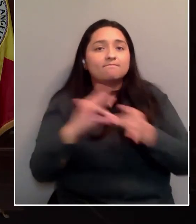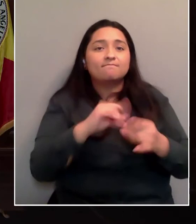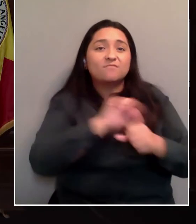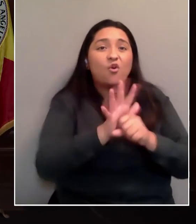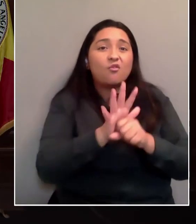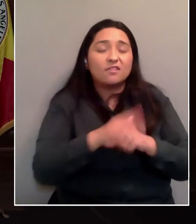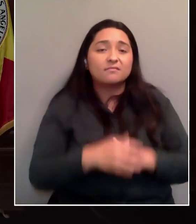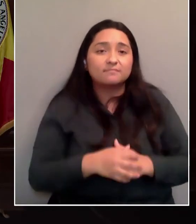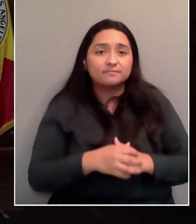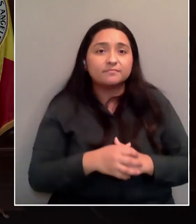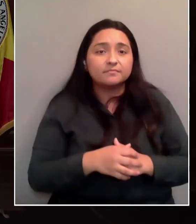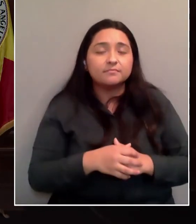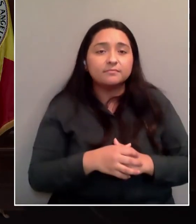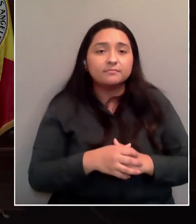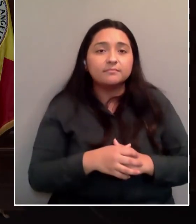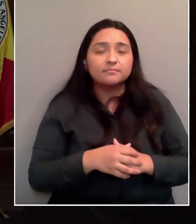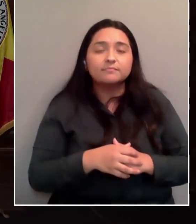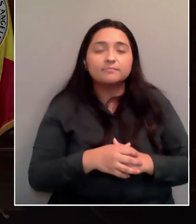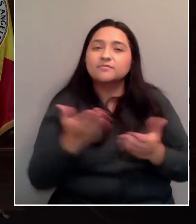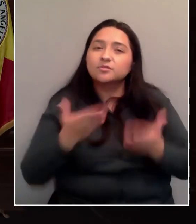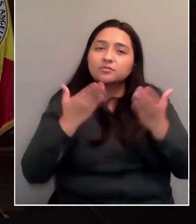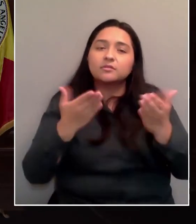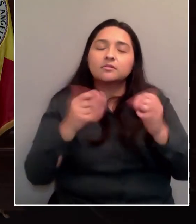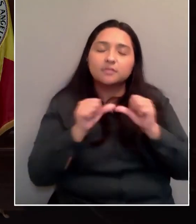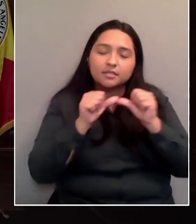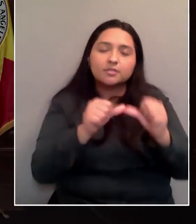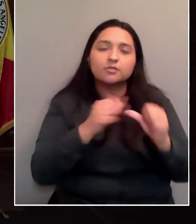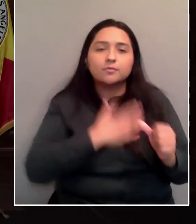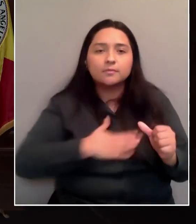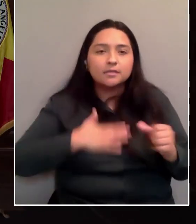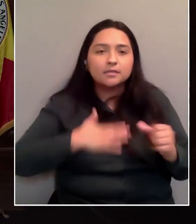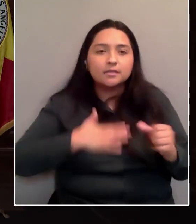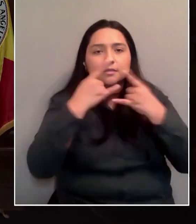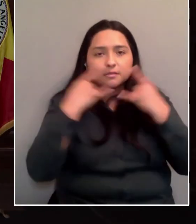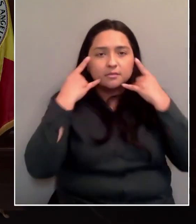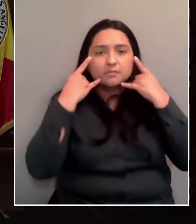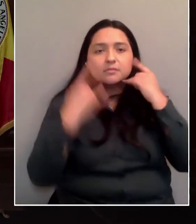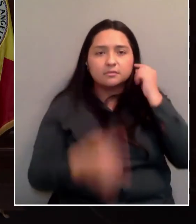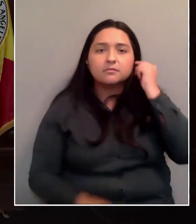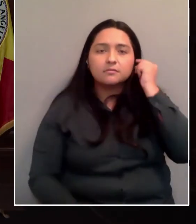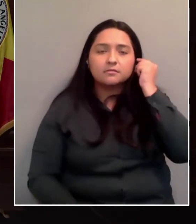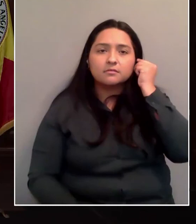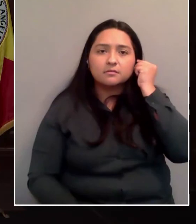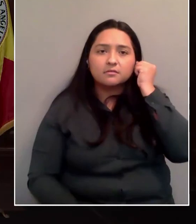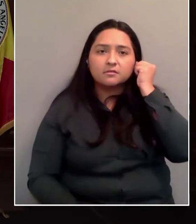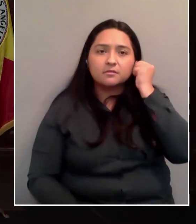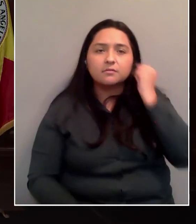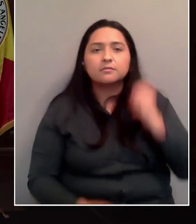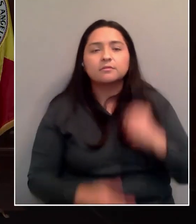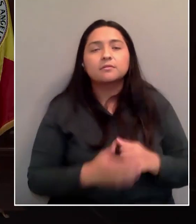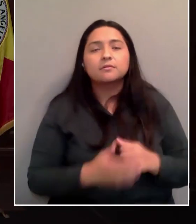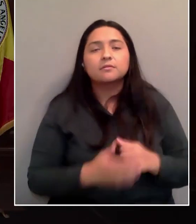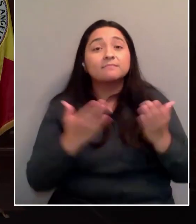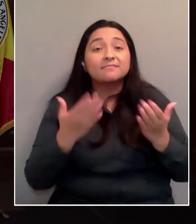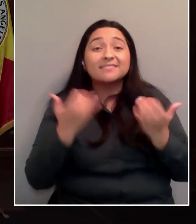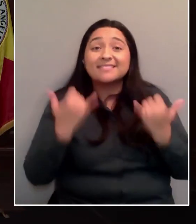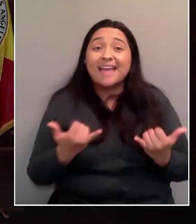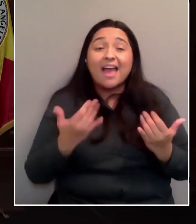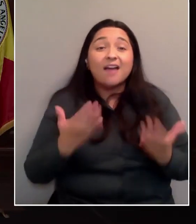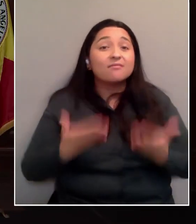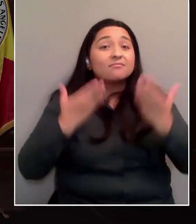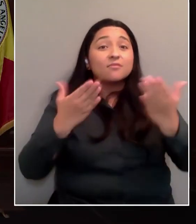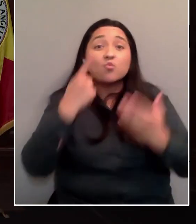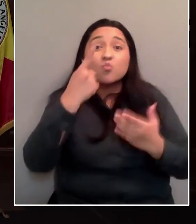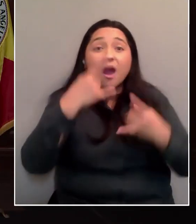Sigan usando la mascarilla, por favor. La CDC recomienda ahora llevar dos